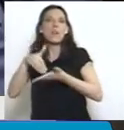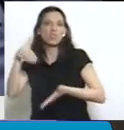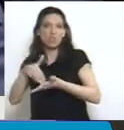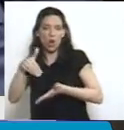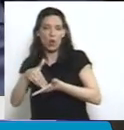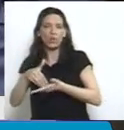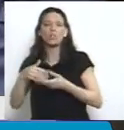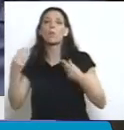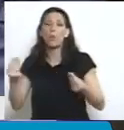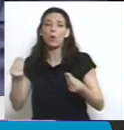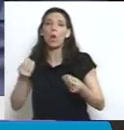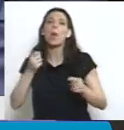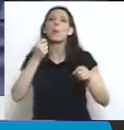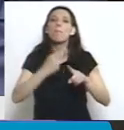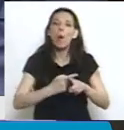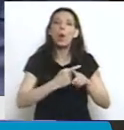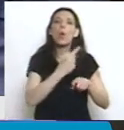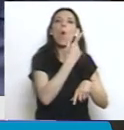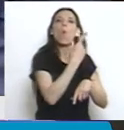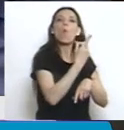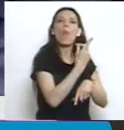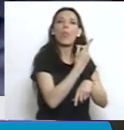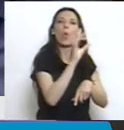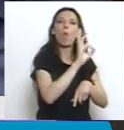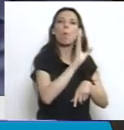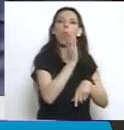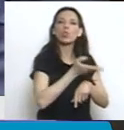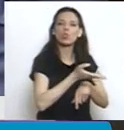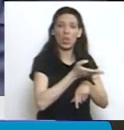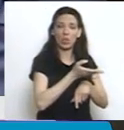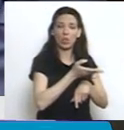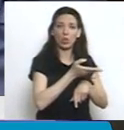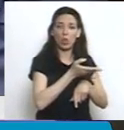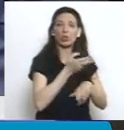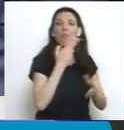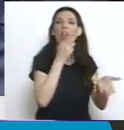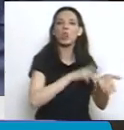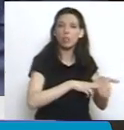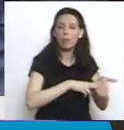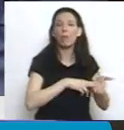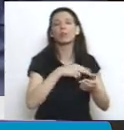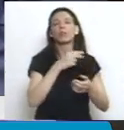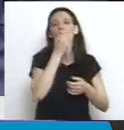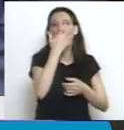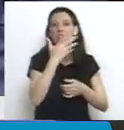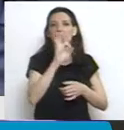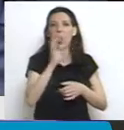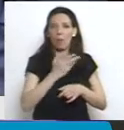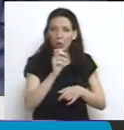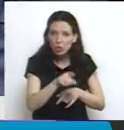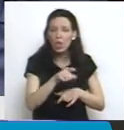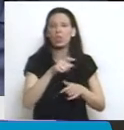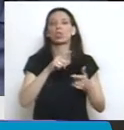ingresos corrientes del 21%, de los ingresos tributarios de un 25%,